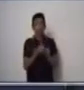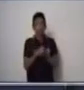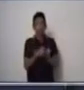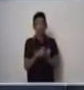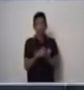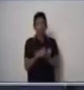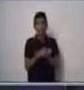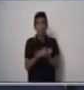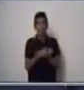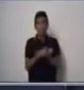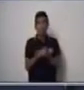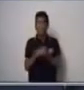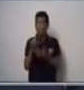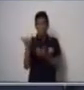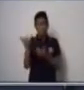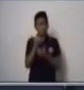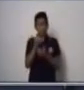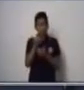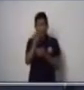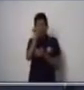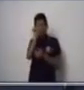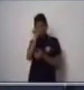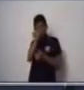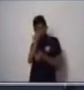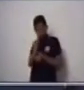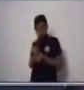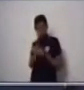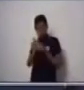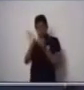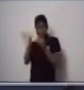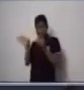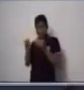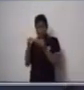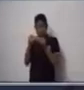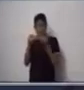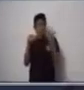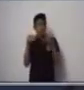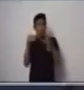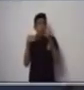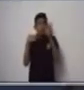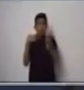bien. Lo mismo hacemos del otro lado. Vamos a doblar hacia el centro